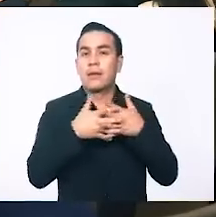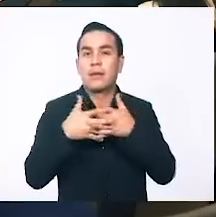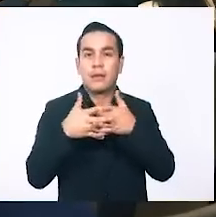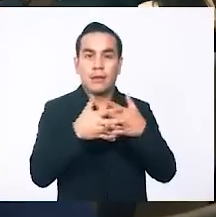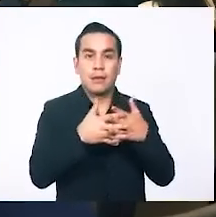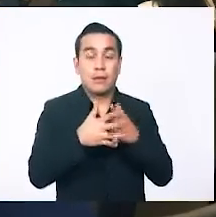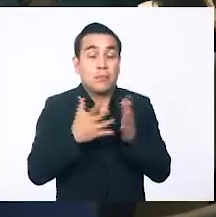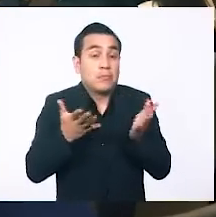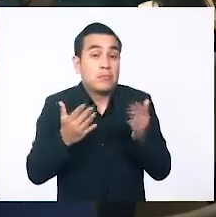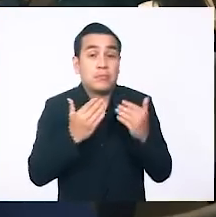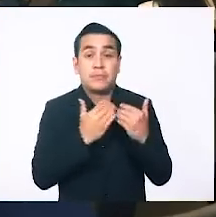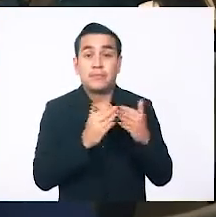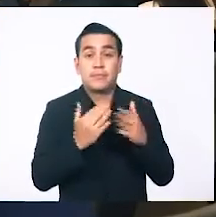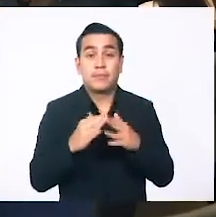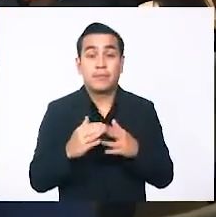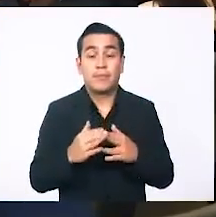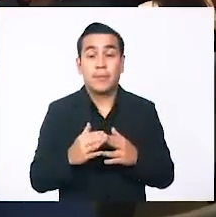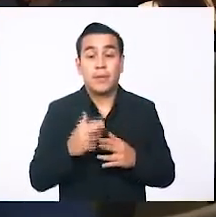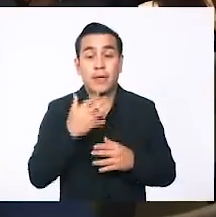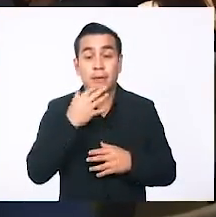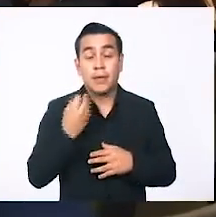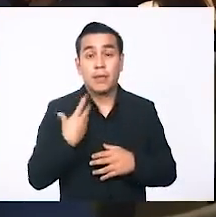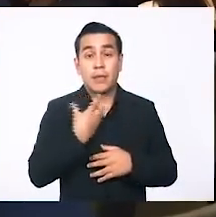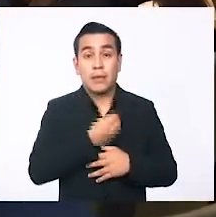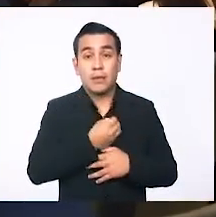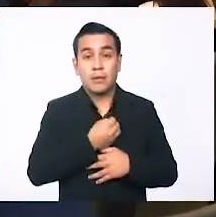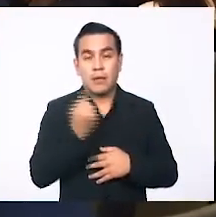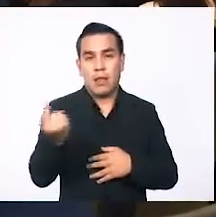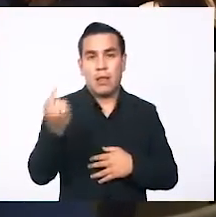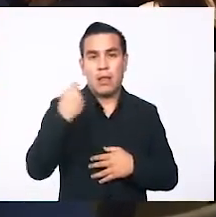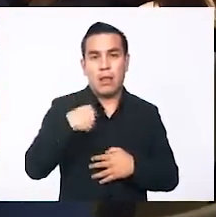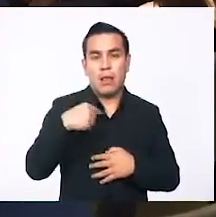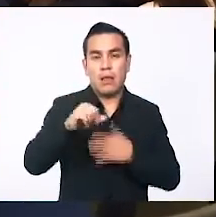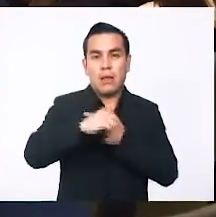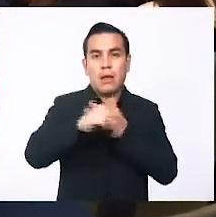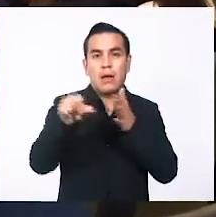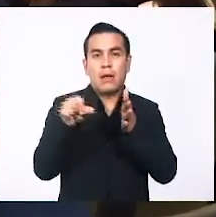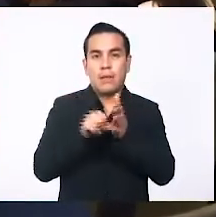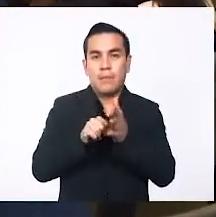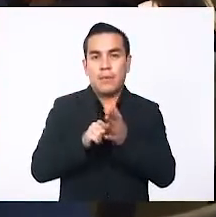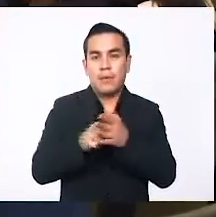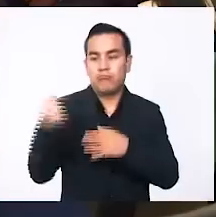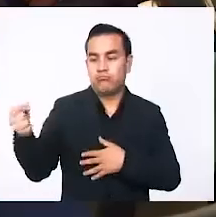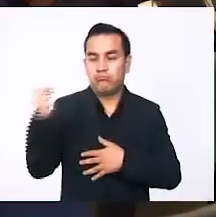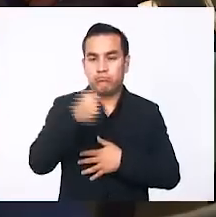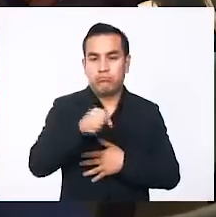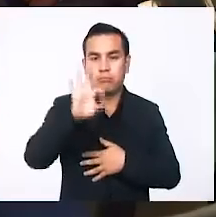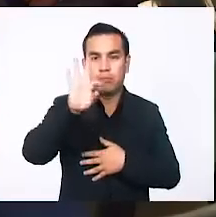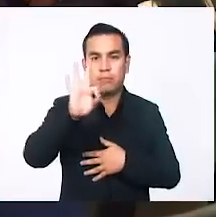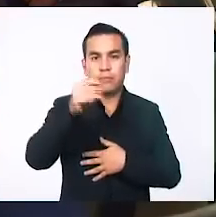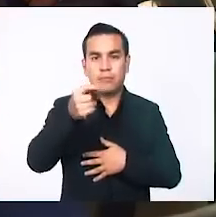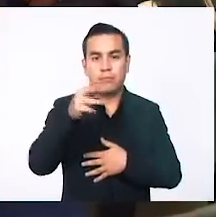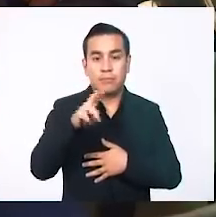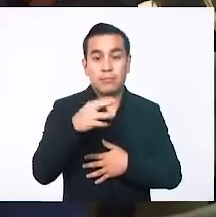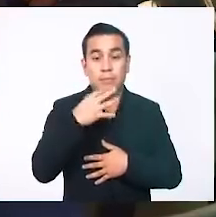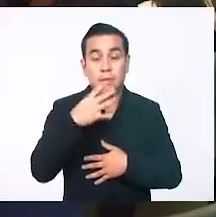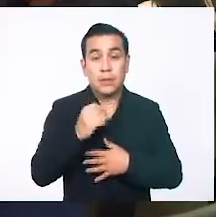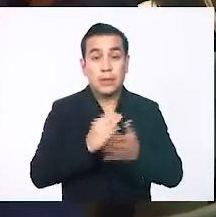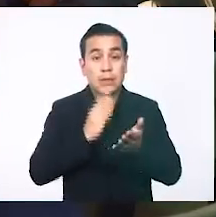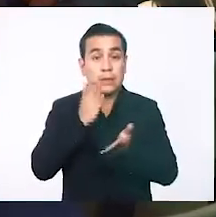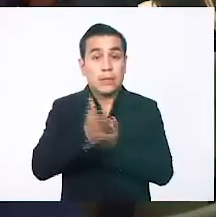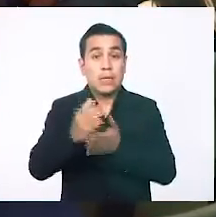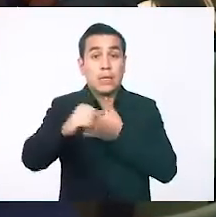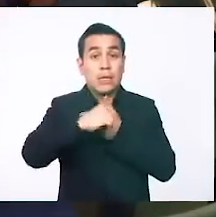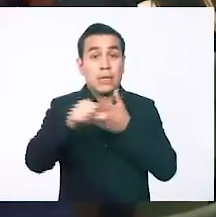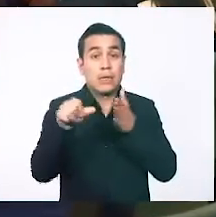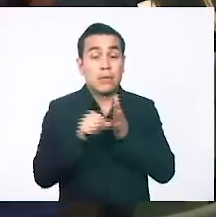que fuera así, pero no le dice eso. A nosotros nos obliga a que lo haga la Asamblea Legislativa. Y nos costó, ojo, que no solo es llegar a la Asamblea,